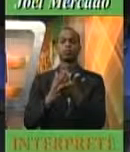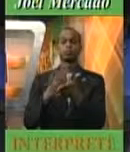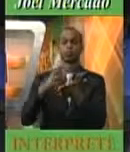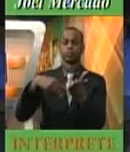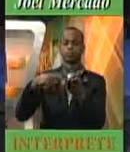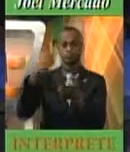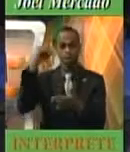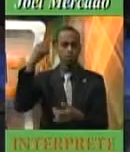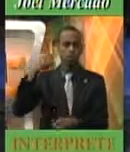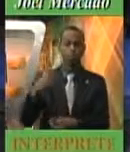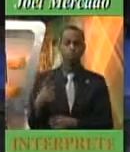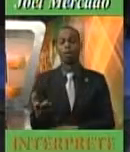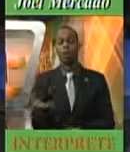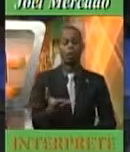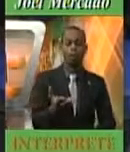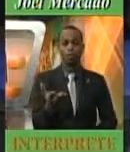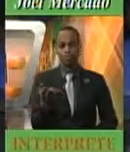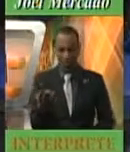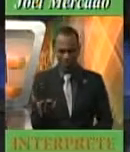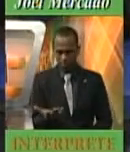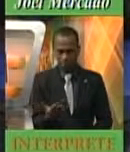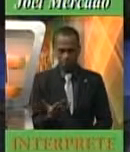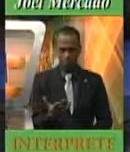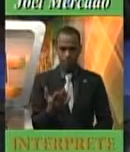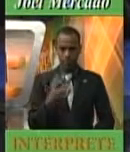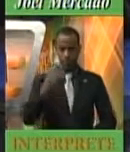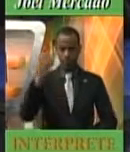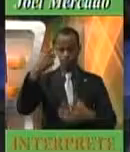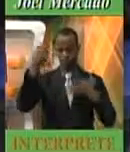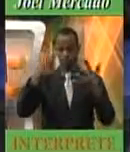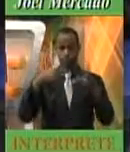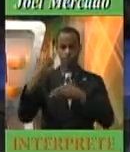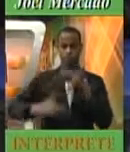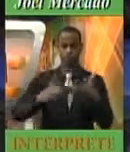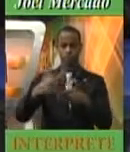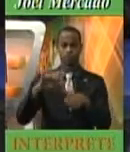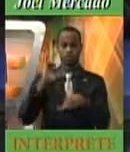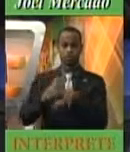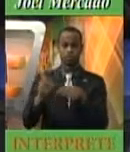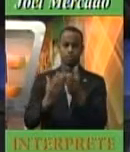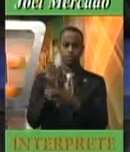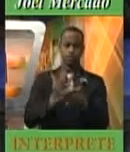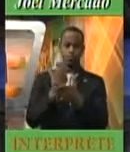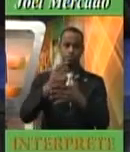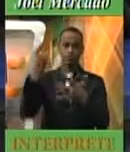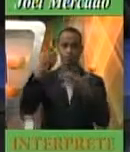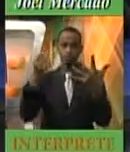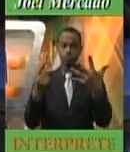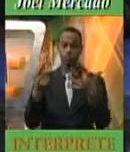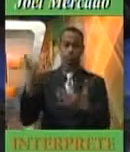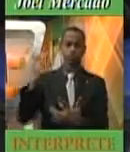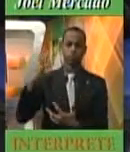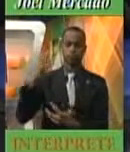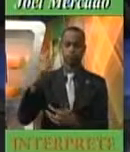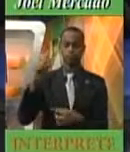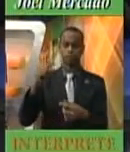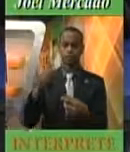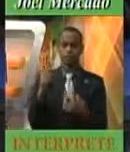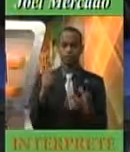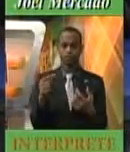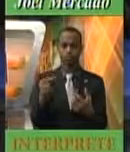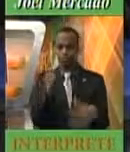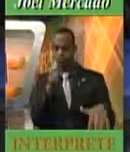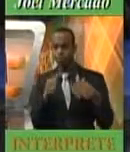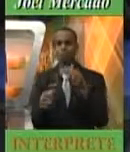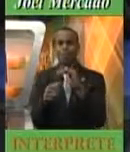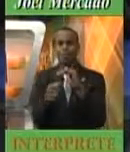planteando. ¿Para seguir siendo mendigo? No, entonces, efectivamente, ahora viene todo ese proceso de construcción de derechos, con todo eso que han salido de ese mundo de la